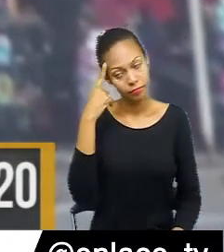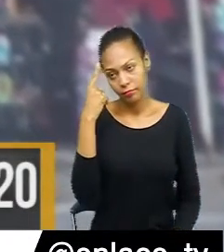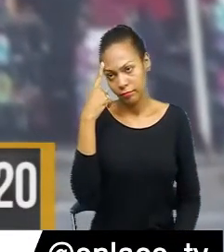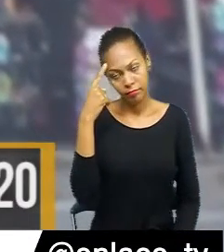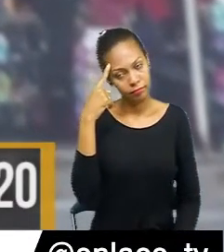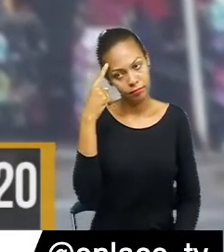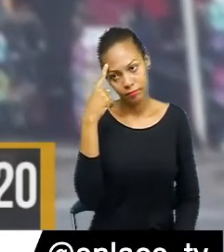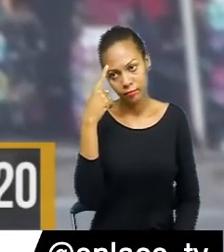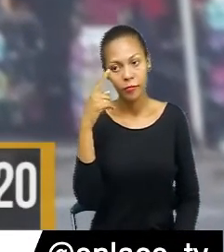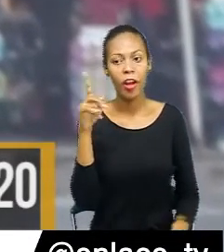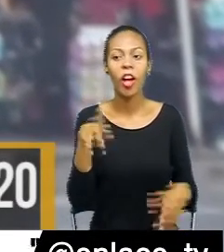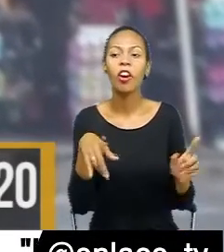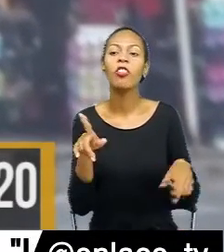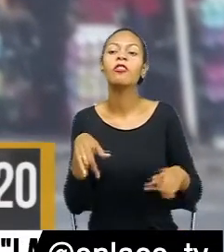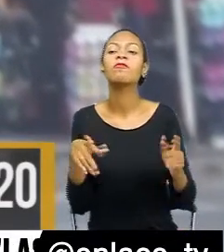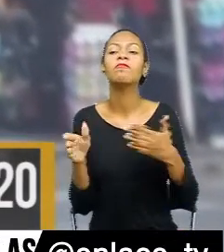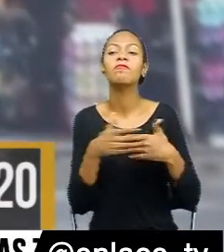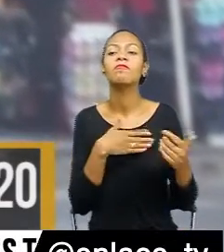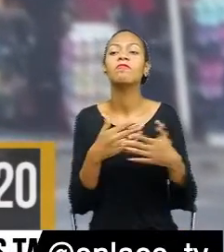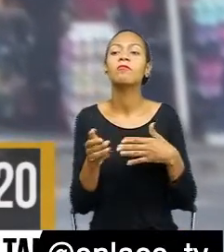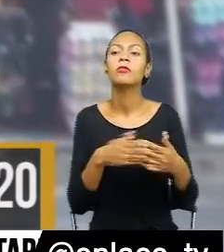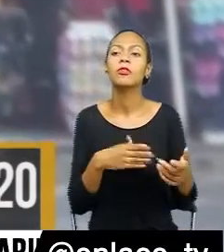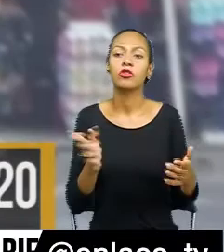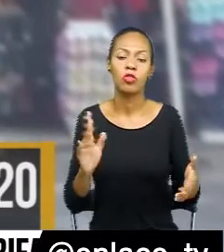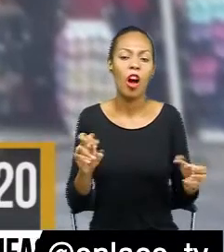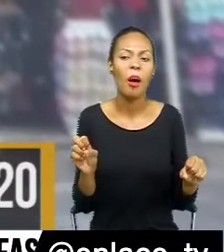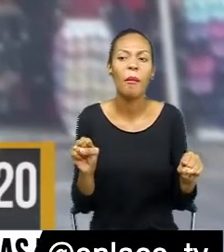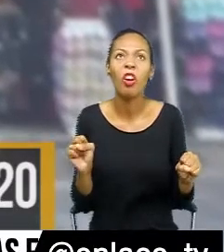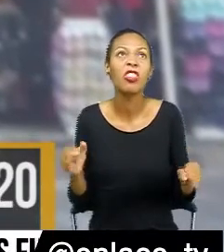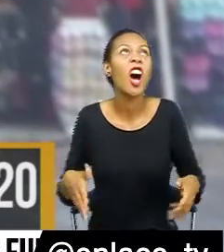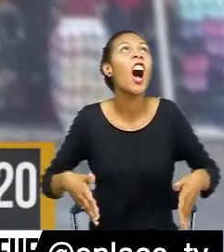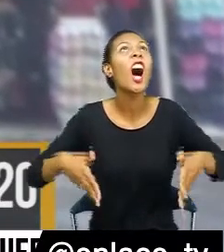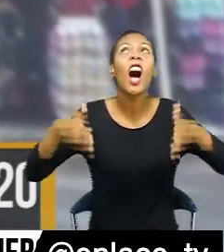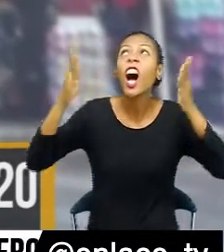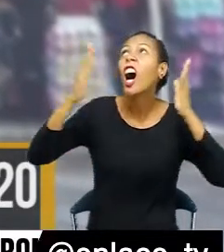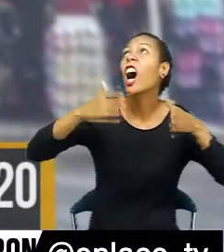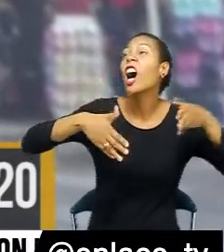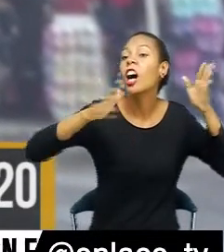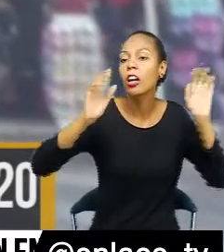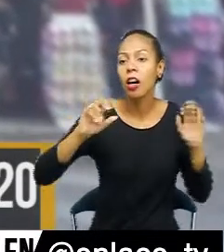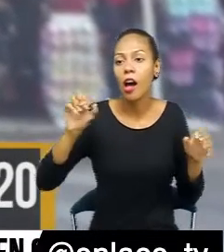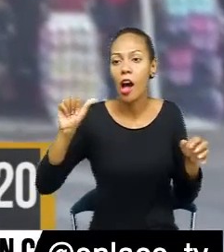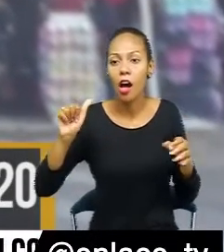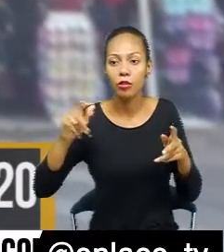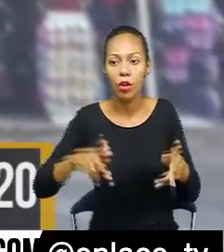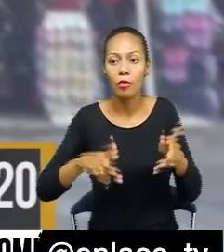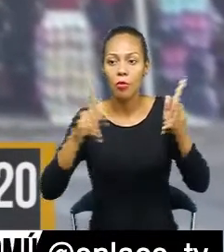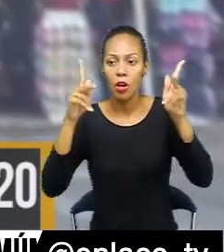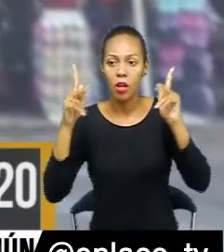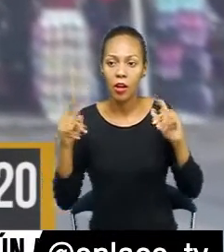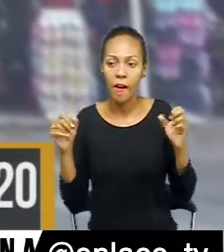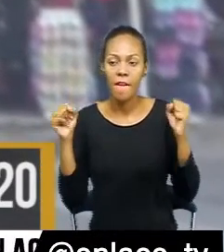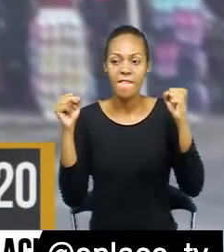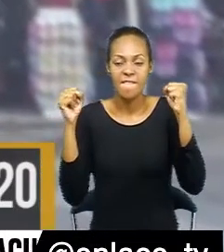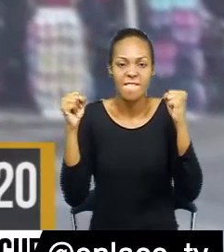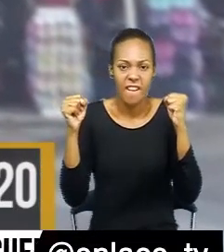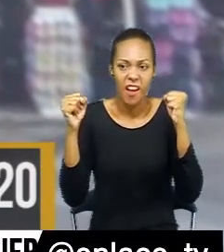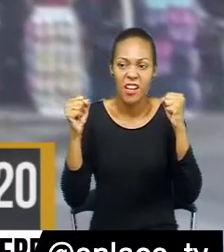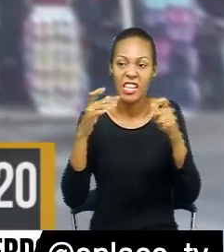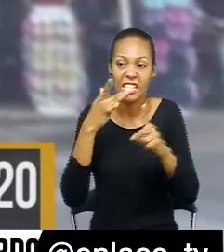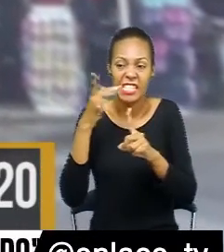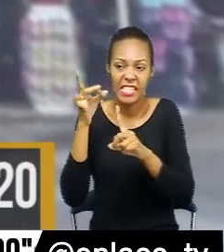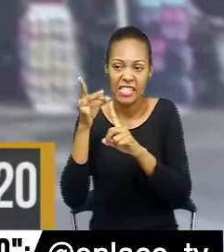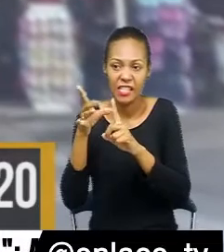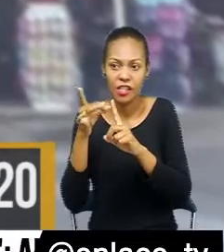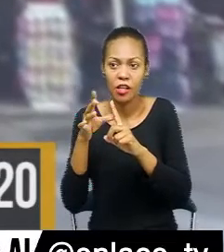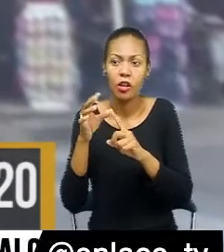siguen transitando con grandes estructuras en sus motocicletas. Señora bajando del puente elevado con una estructura metálica con más de 2 metros de